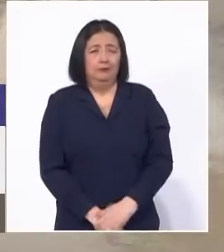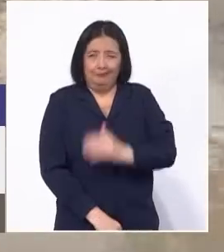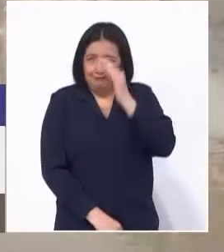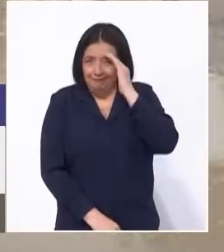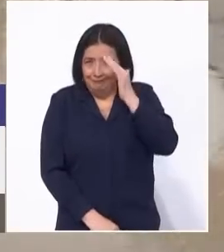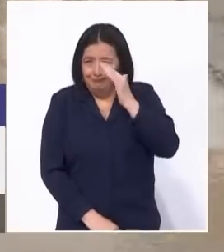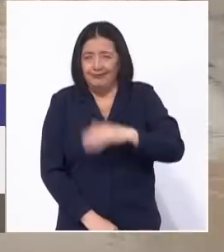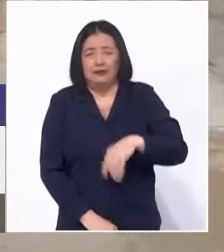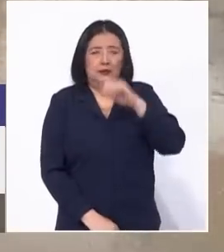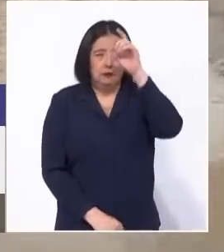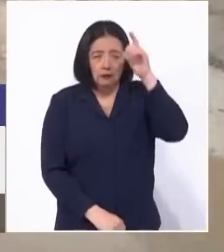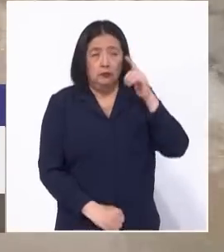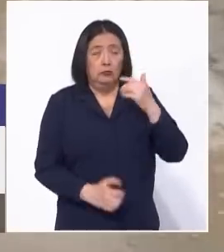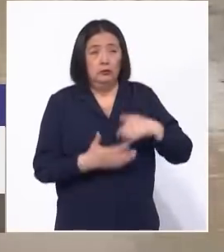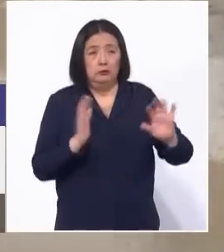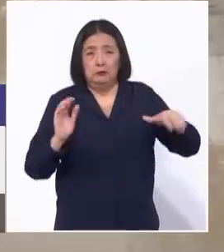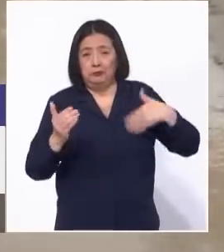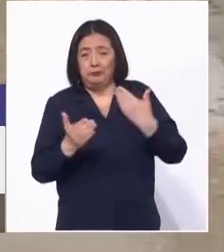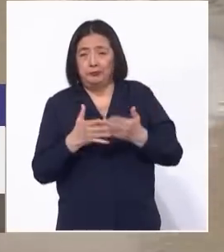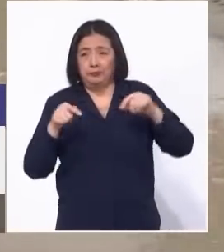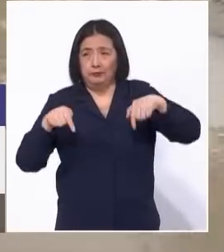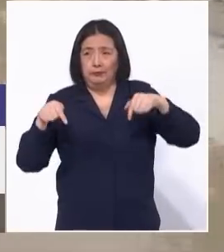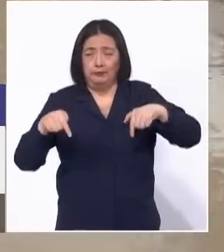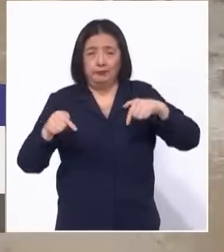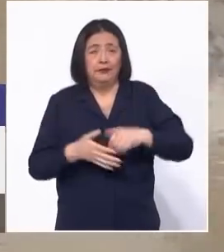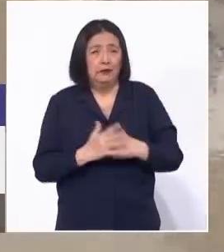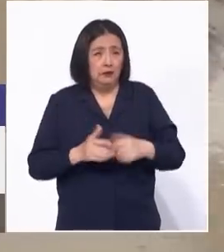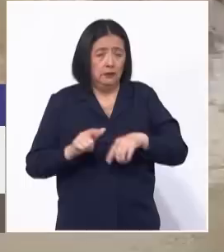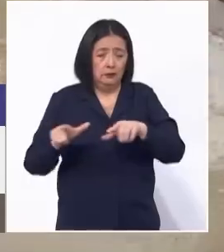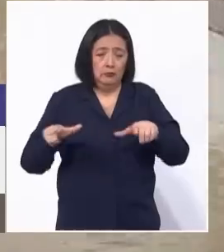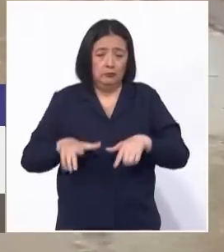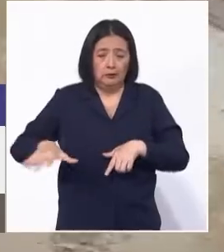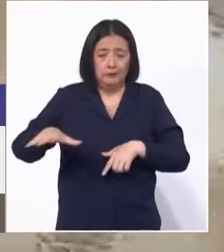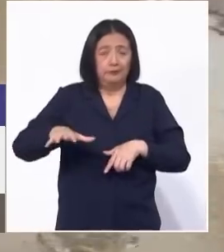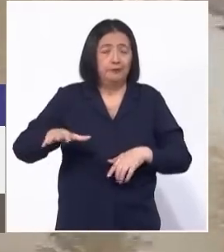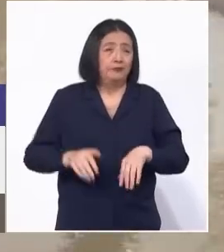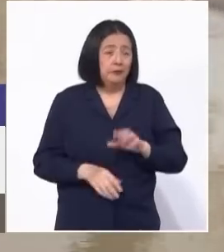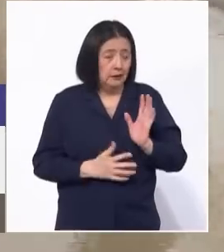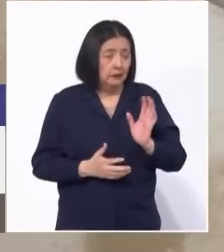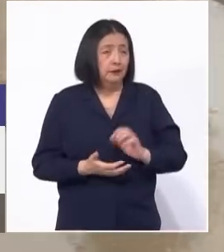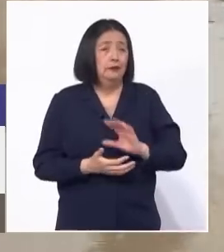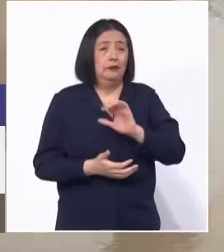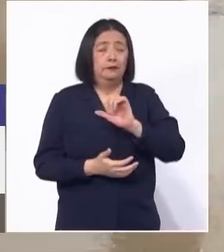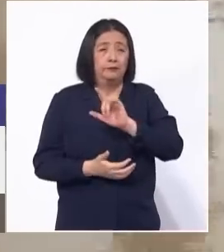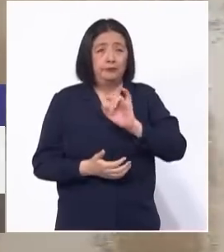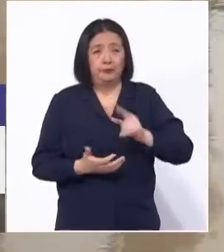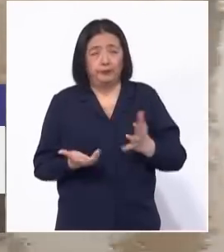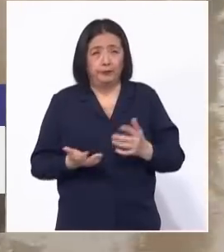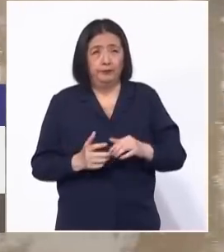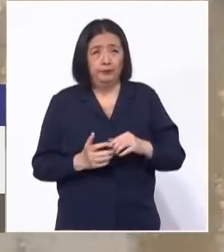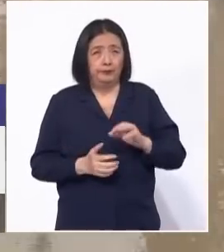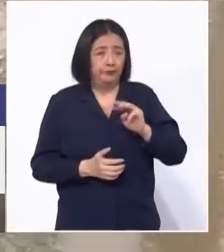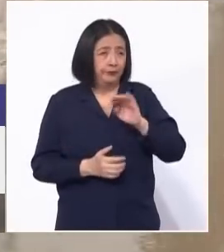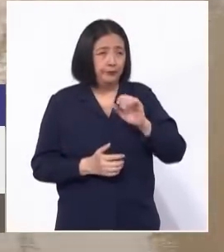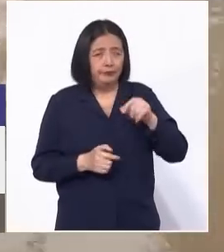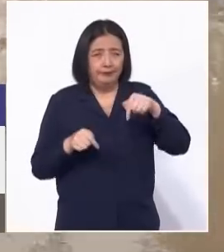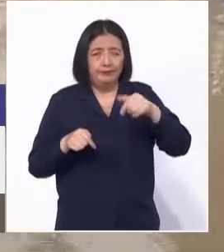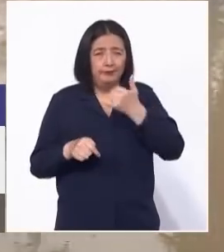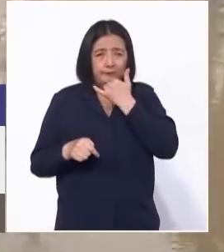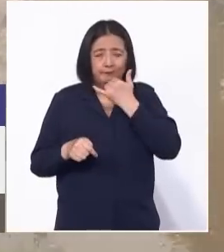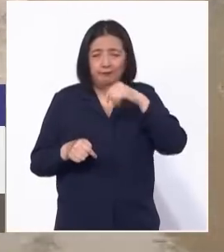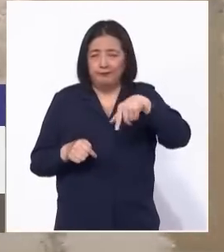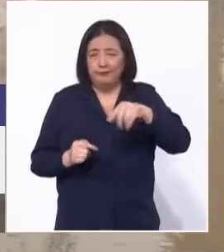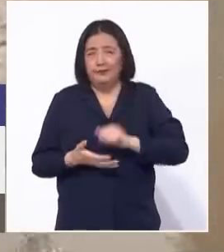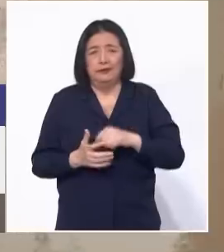Lorena, ¿cómo estás? Nosotros hemos llegado efectivamente al distrito de Calango en Mala y este es el escenario que se presenta para los pobladores, para